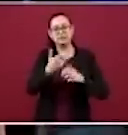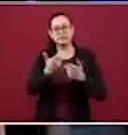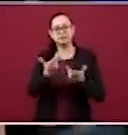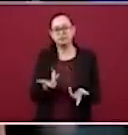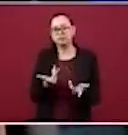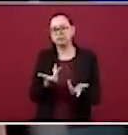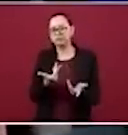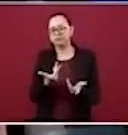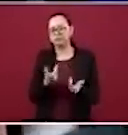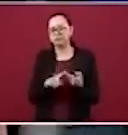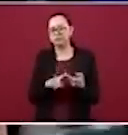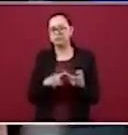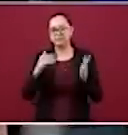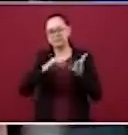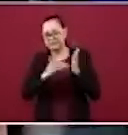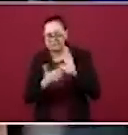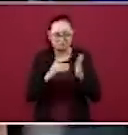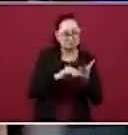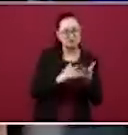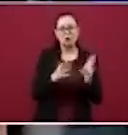esta estrategia, presidente? Porque